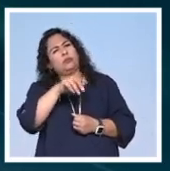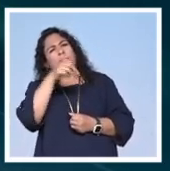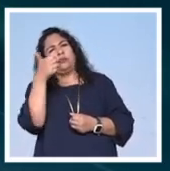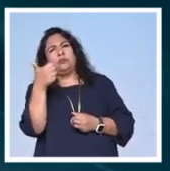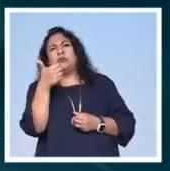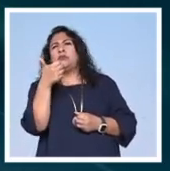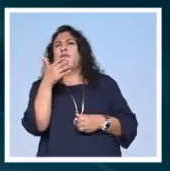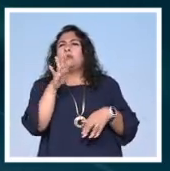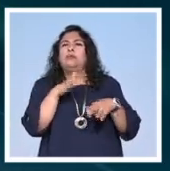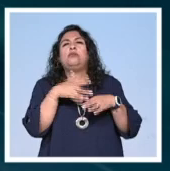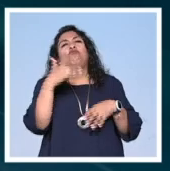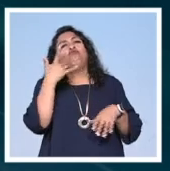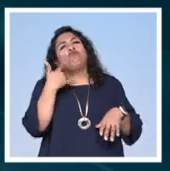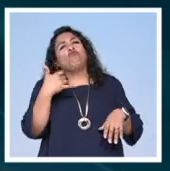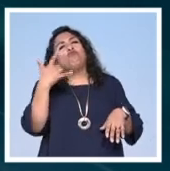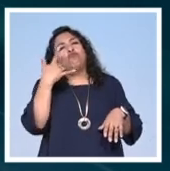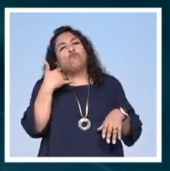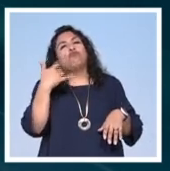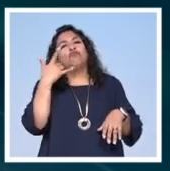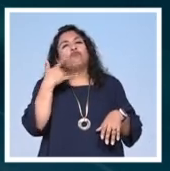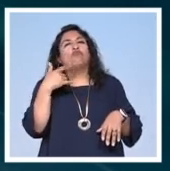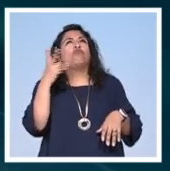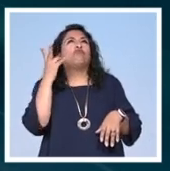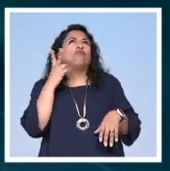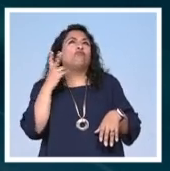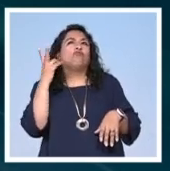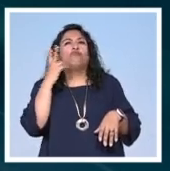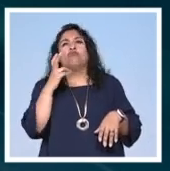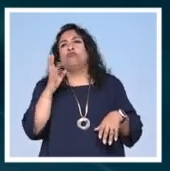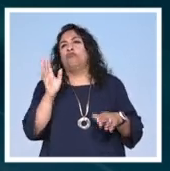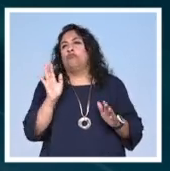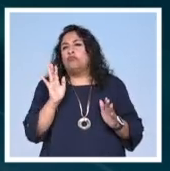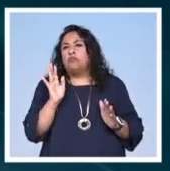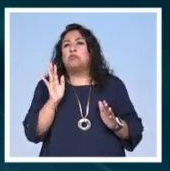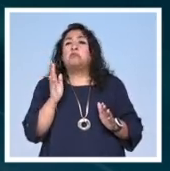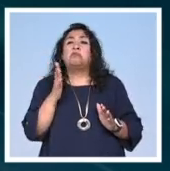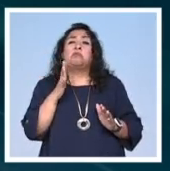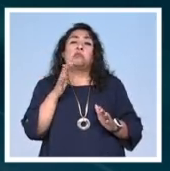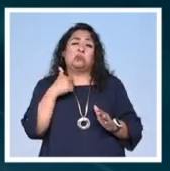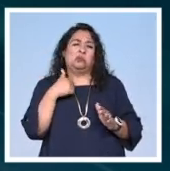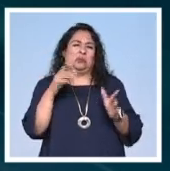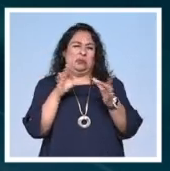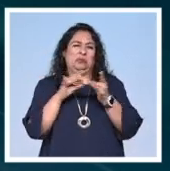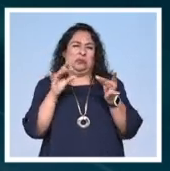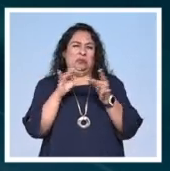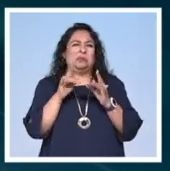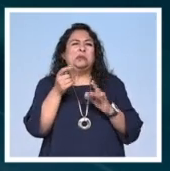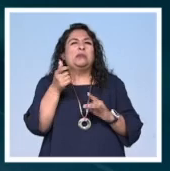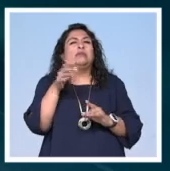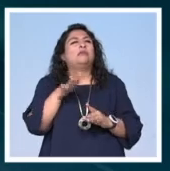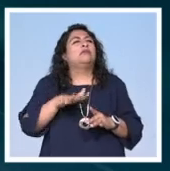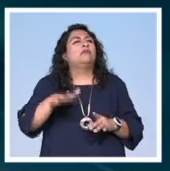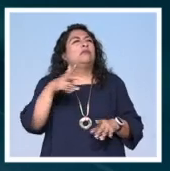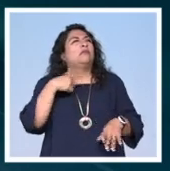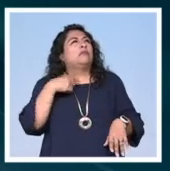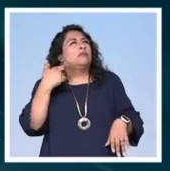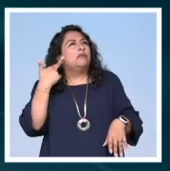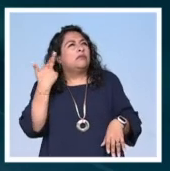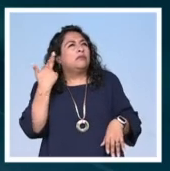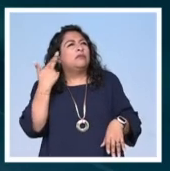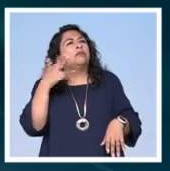disco que son más contemplativas no que son más que incluso yo a veces les explicaba a los demás como un paisaje sonoro